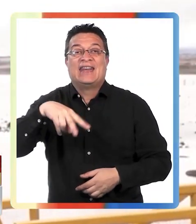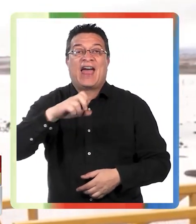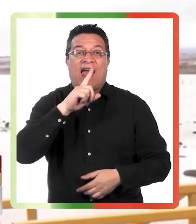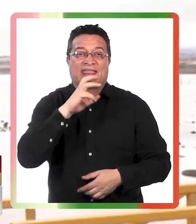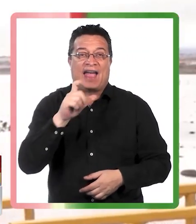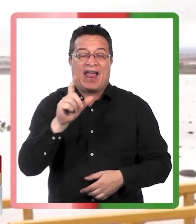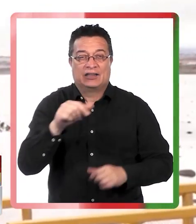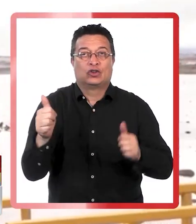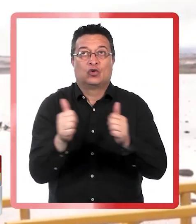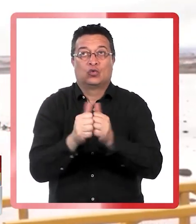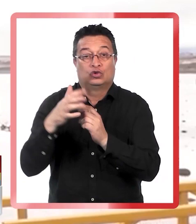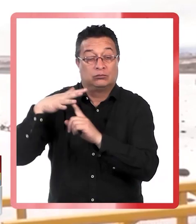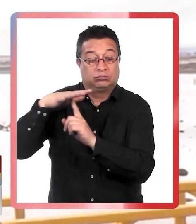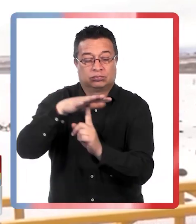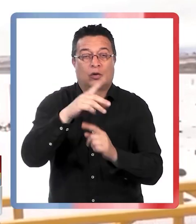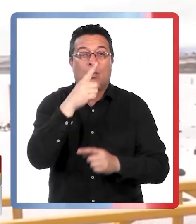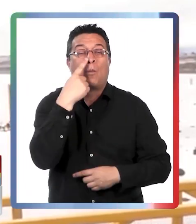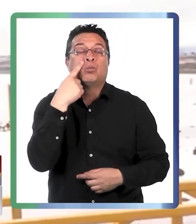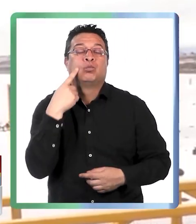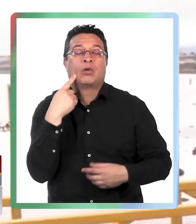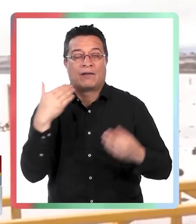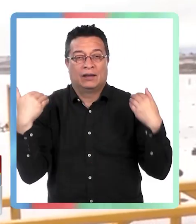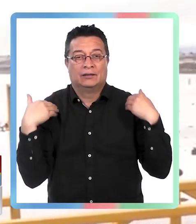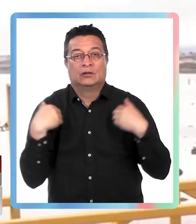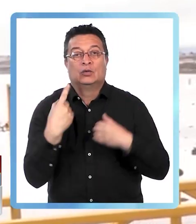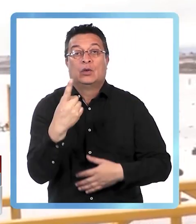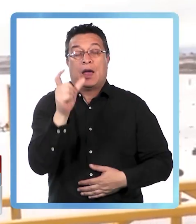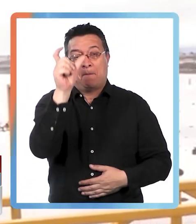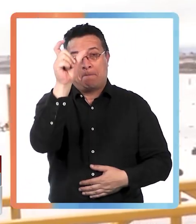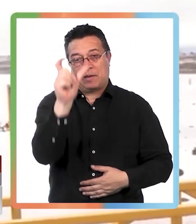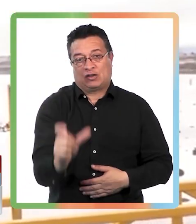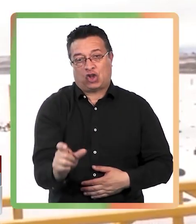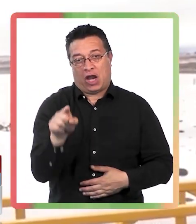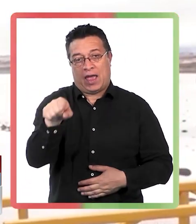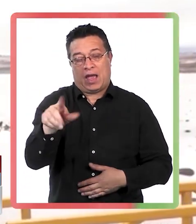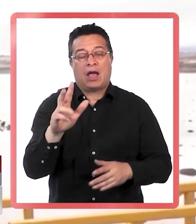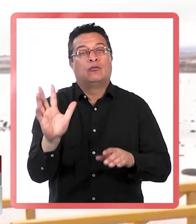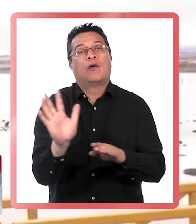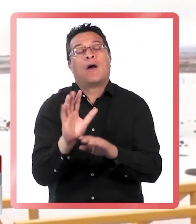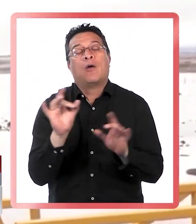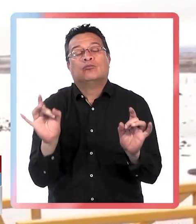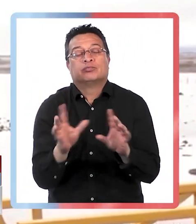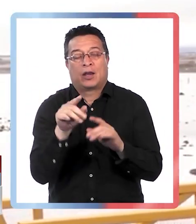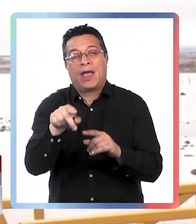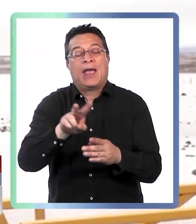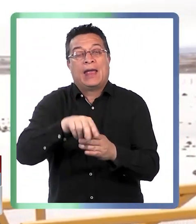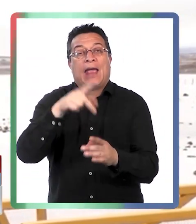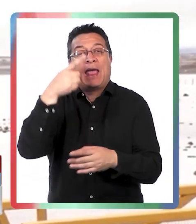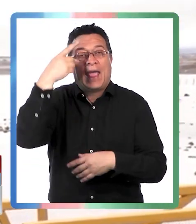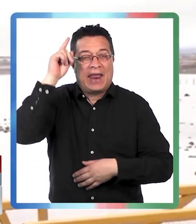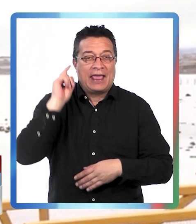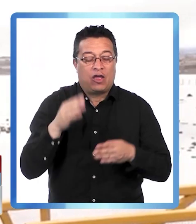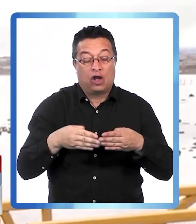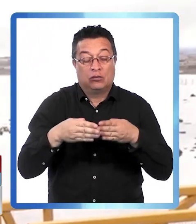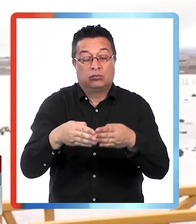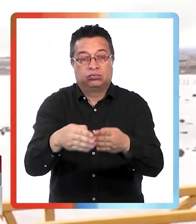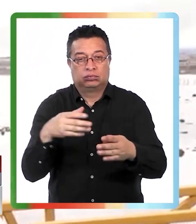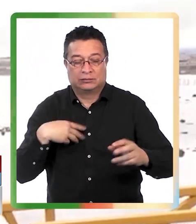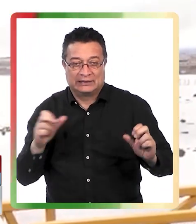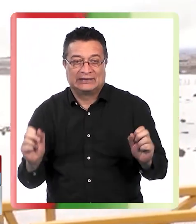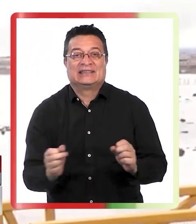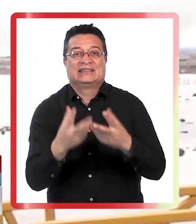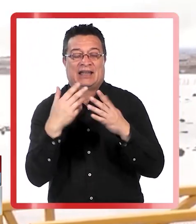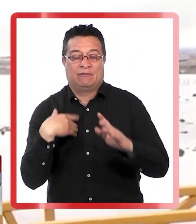helicóptero, simularon a una persona que se encontraba herida a bordo de una embarcación, la cual fue